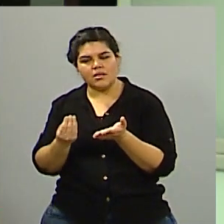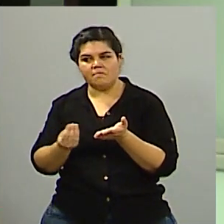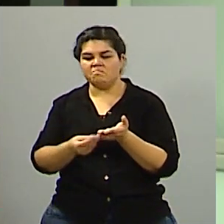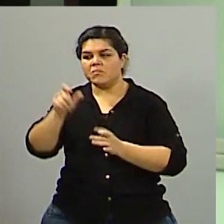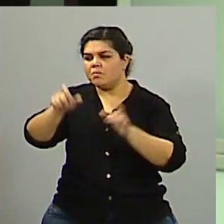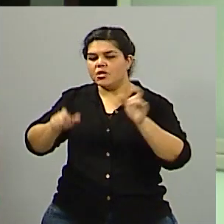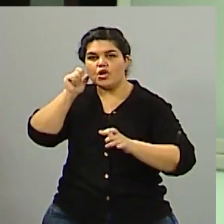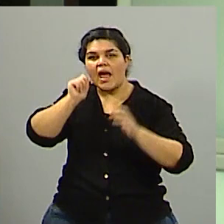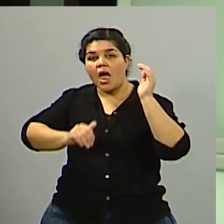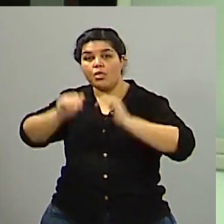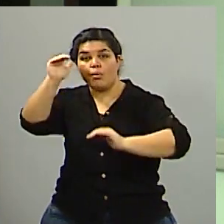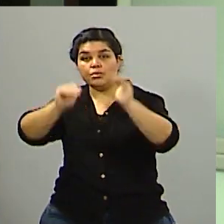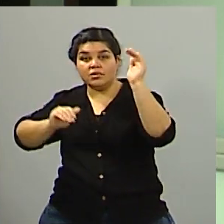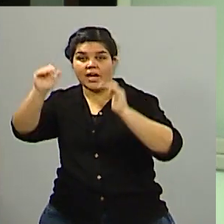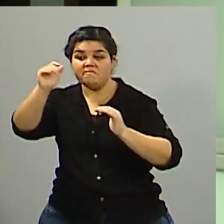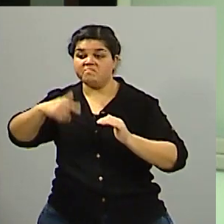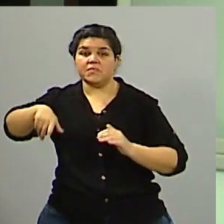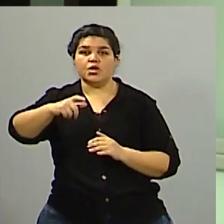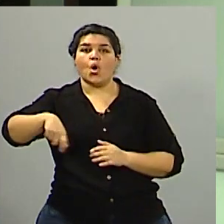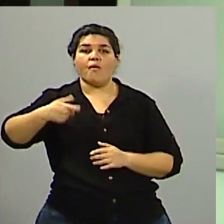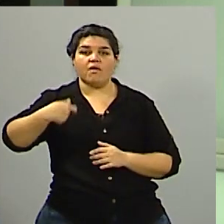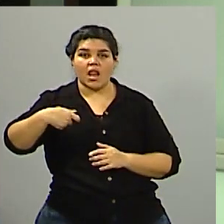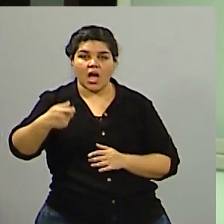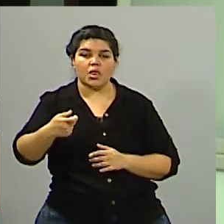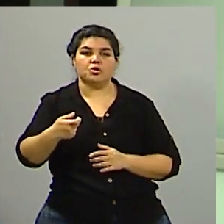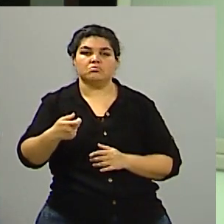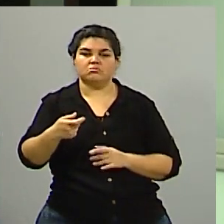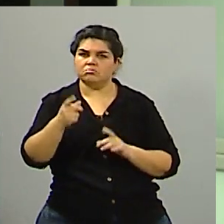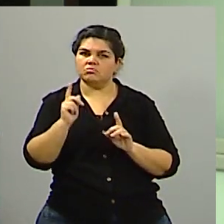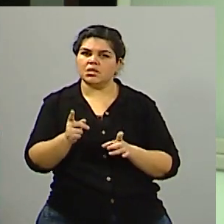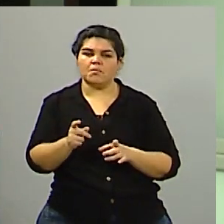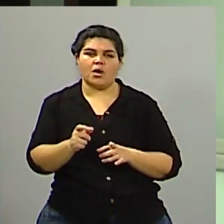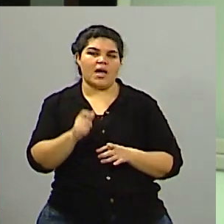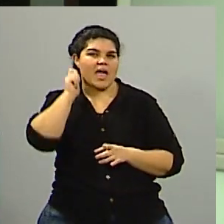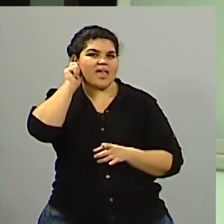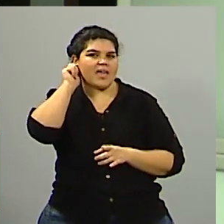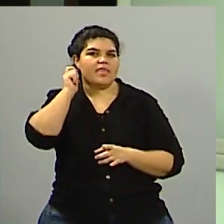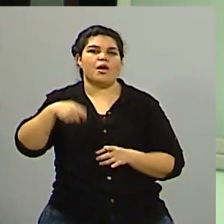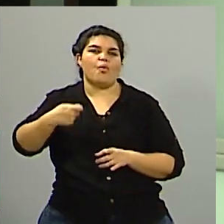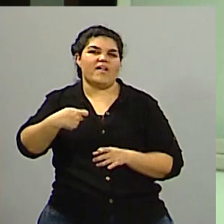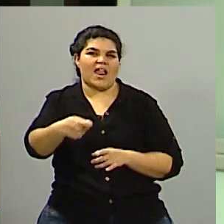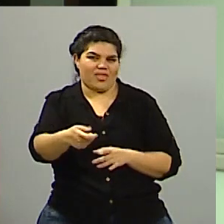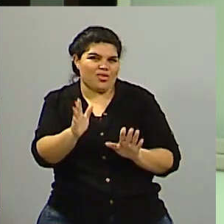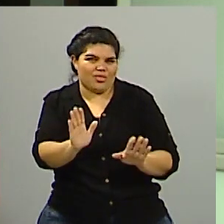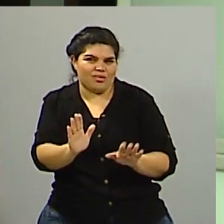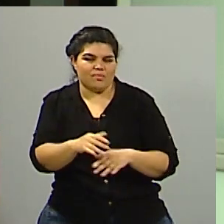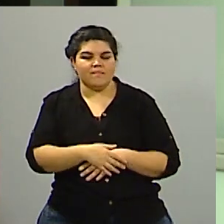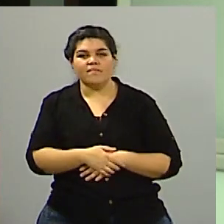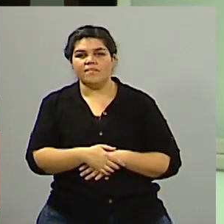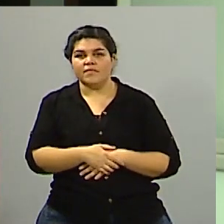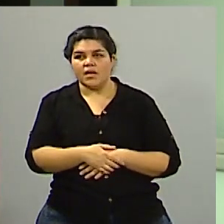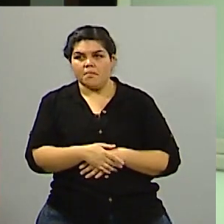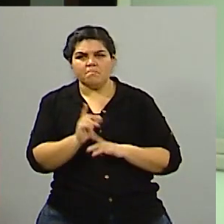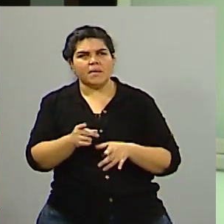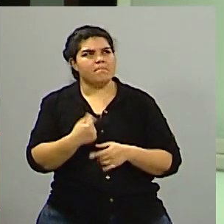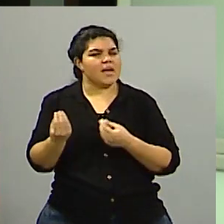adultas, mayores, que están en edad de jubilarse o que ya se han retirado. ¿Qué sucede en distintas partes de Latinoamérica? Y yo pensaba, digo, el que